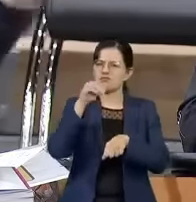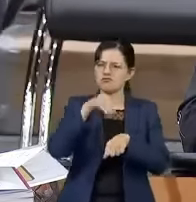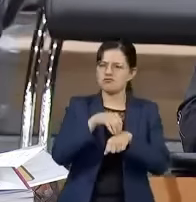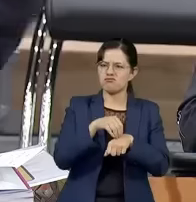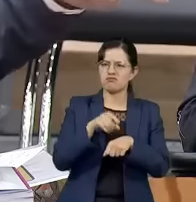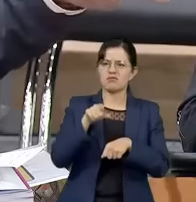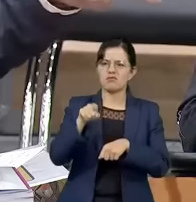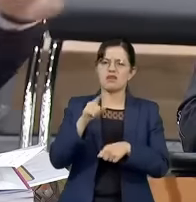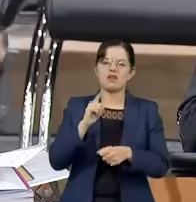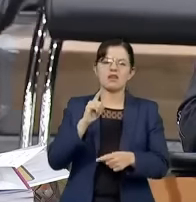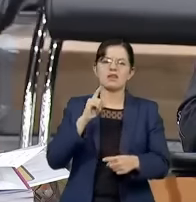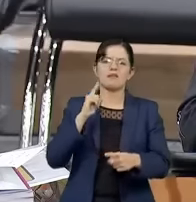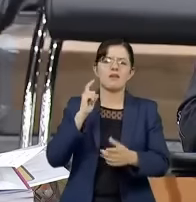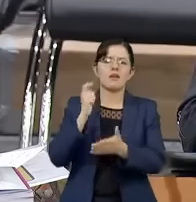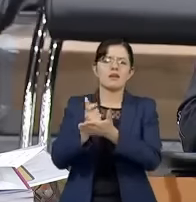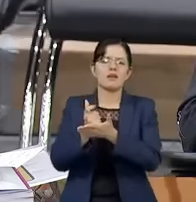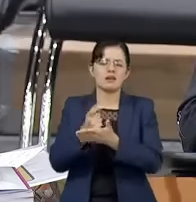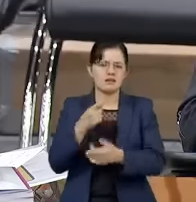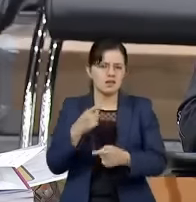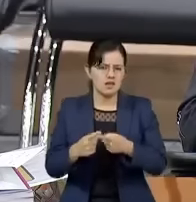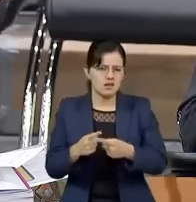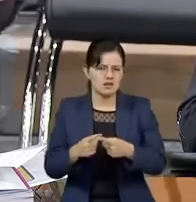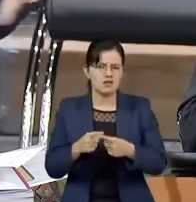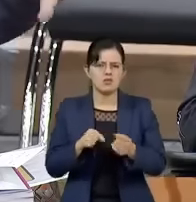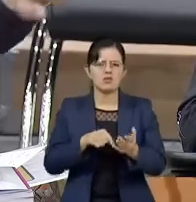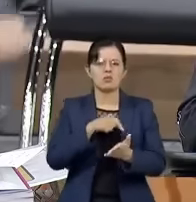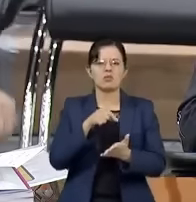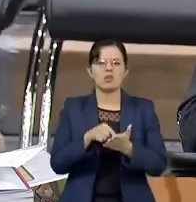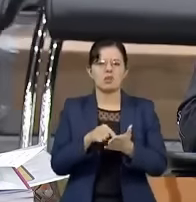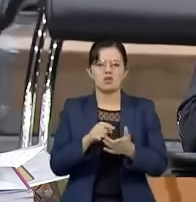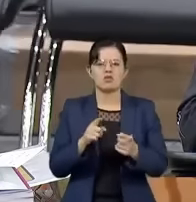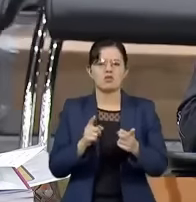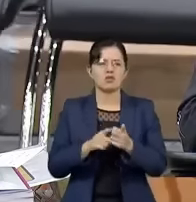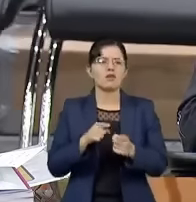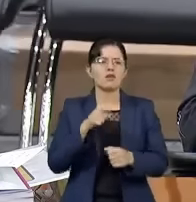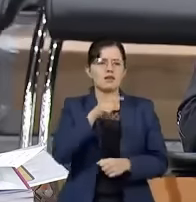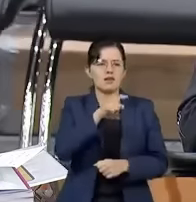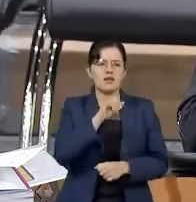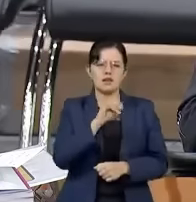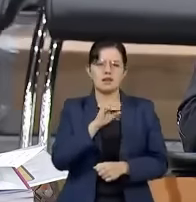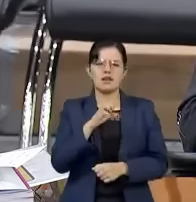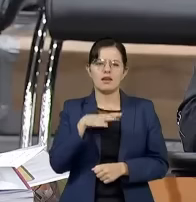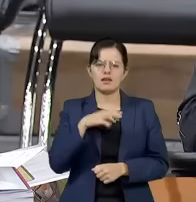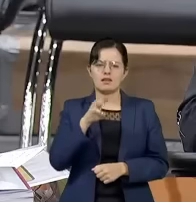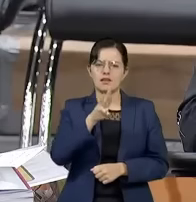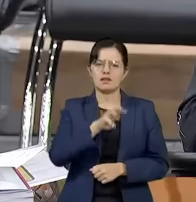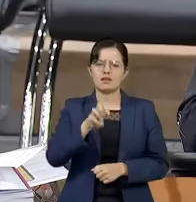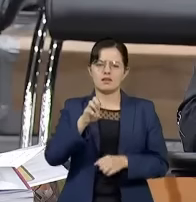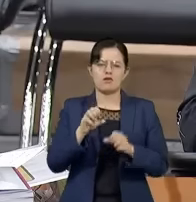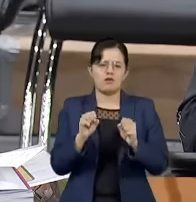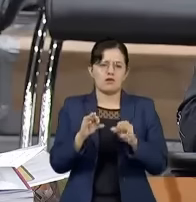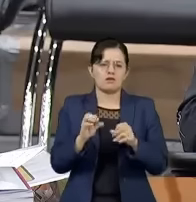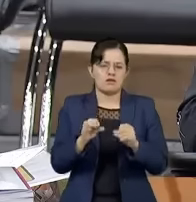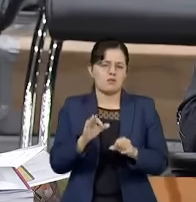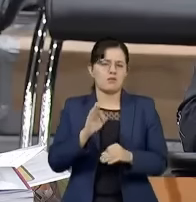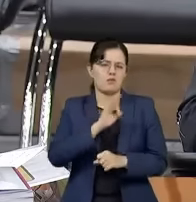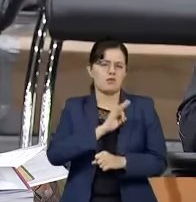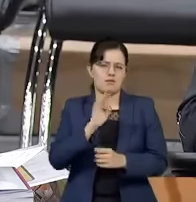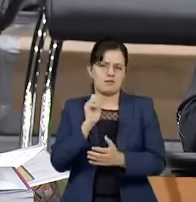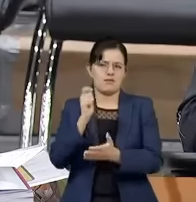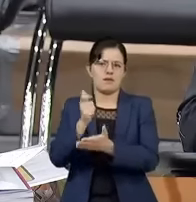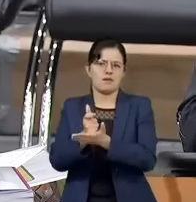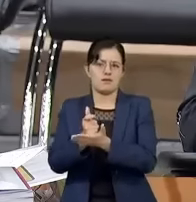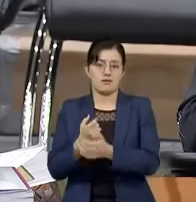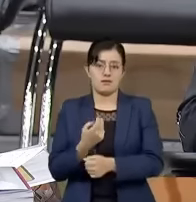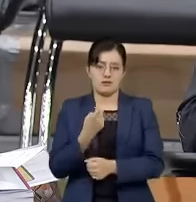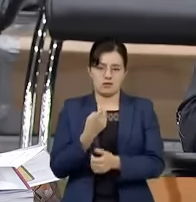se contrata Dónde se ubican y el in tiene 300 oficinas para pagar esos espectaculares evitar la doble